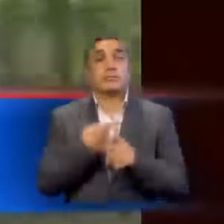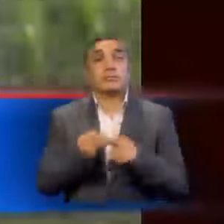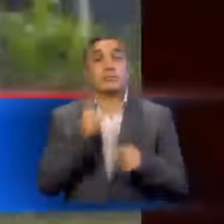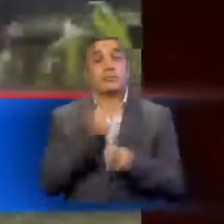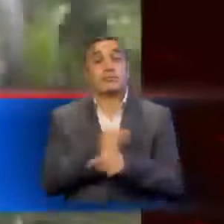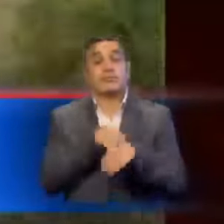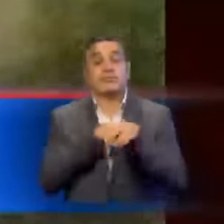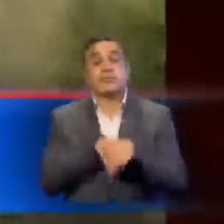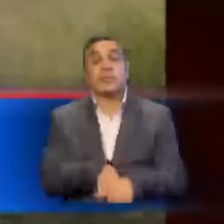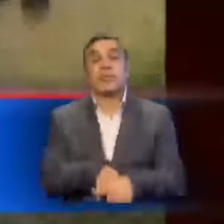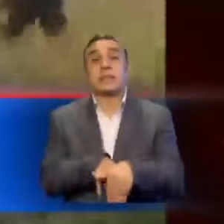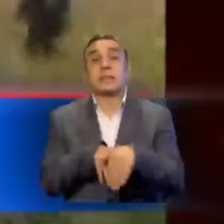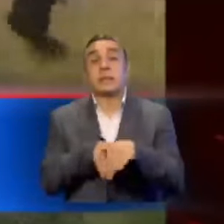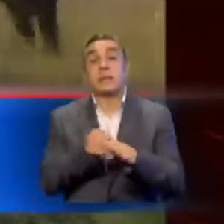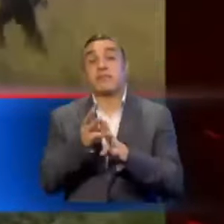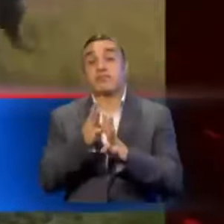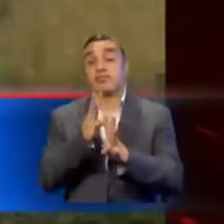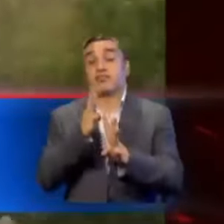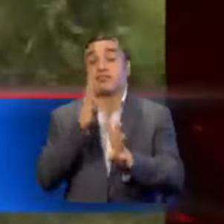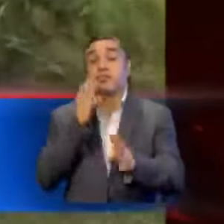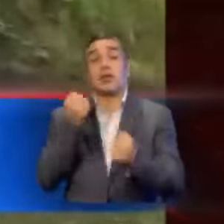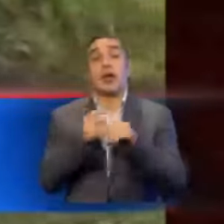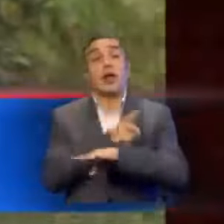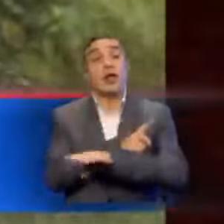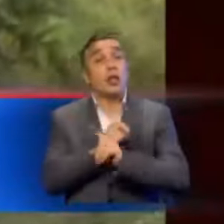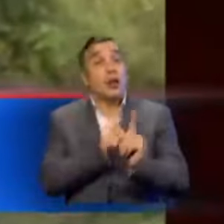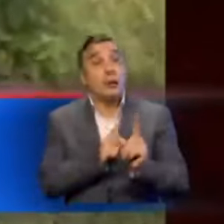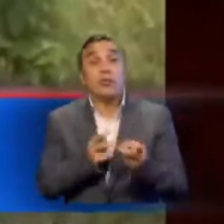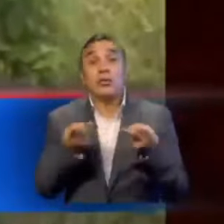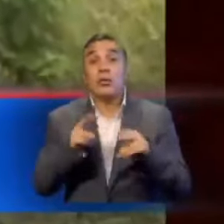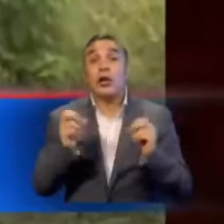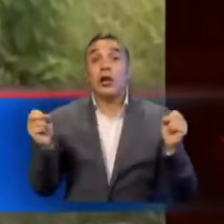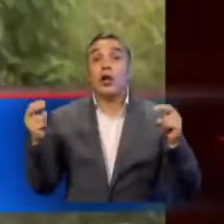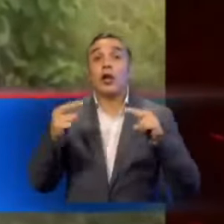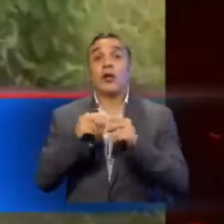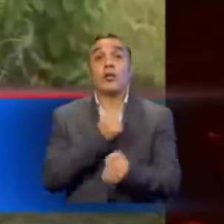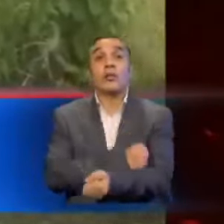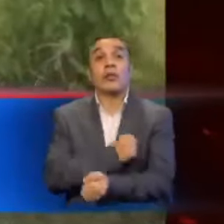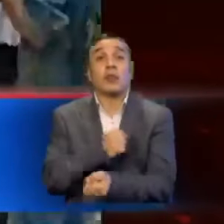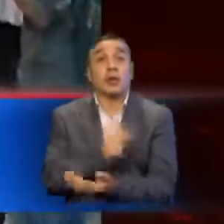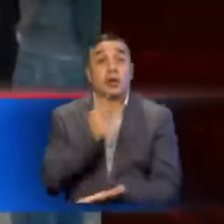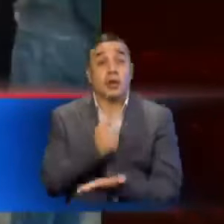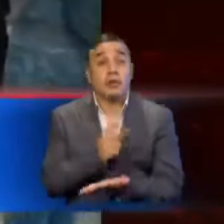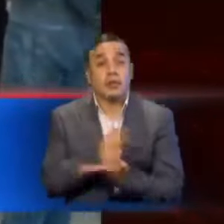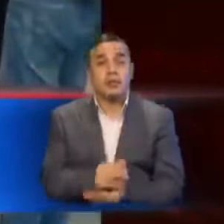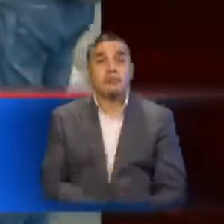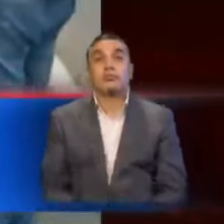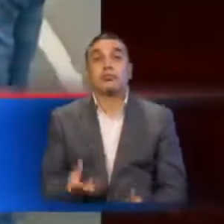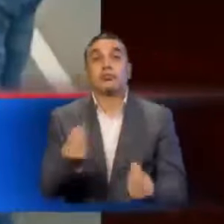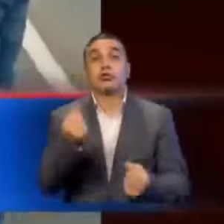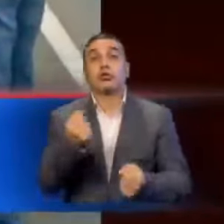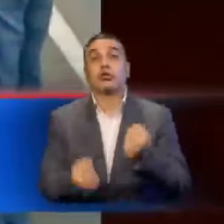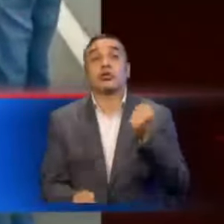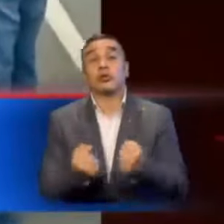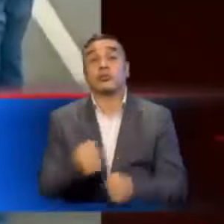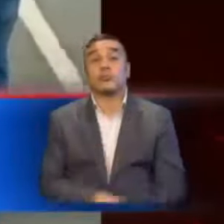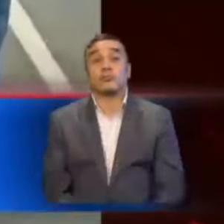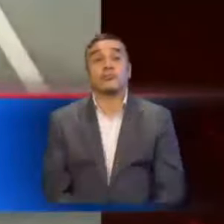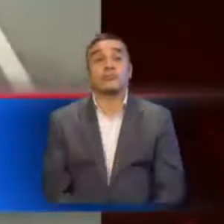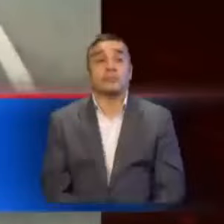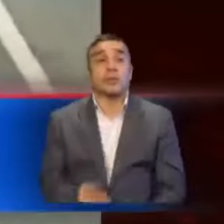congestionamiento vehicular, no solamente en la vía Daule, sino también en la autopista Narcisa de Jesús. Hay muchos vehículos que en ambos sentidos